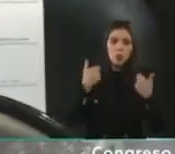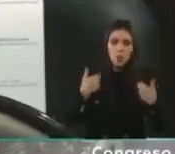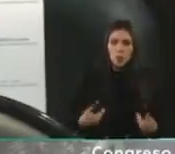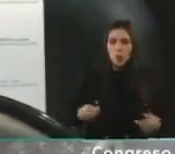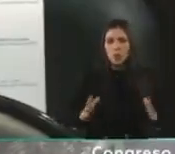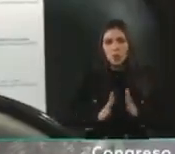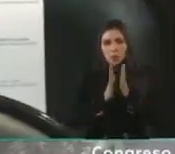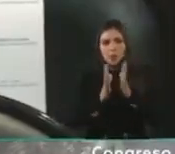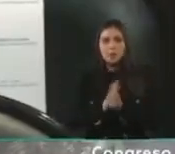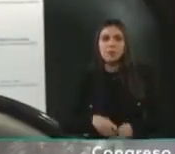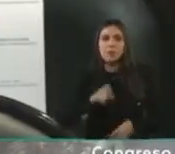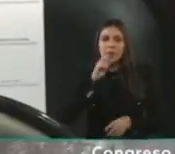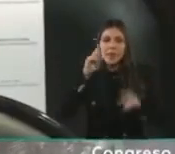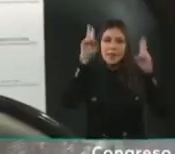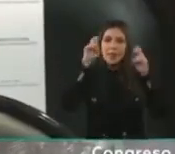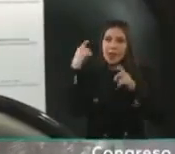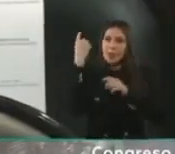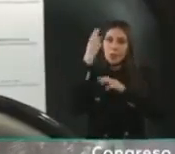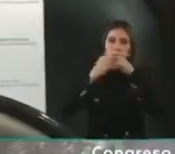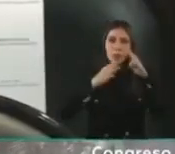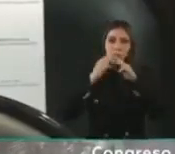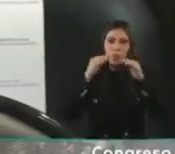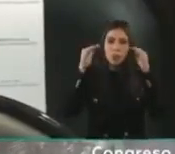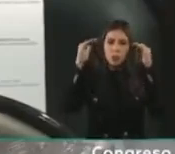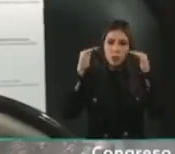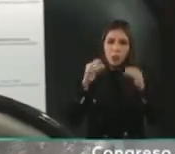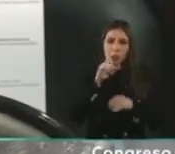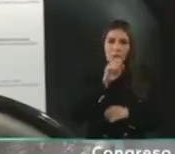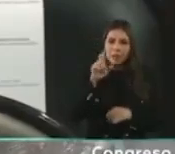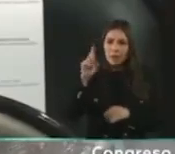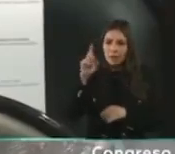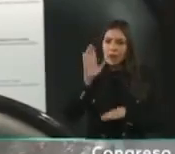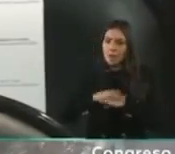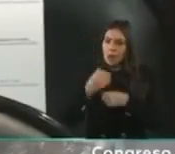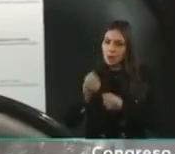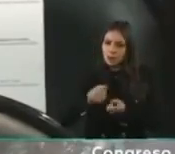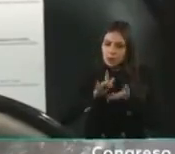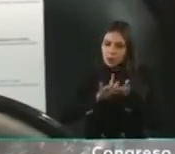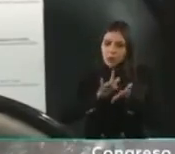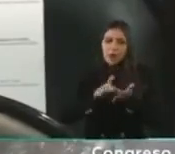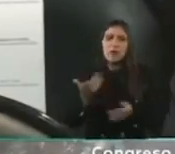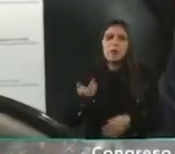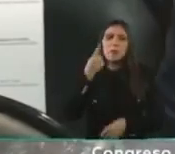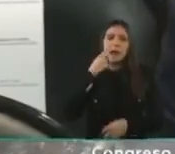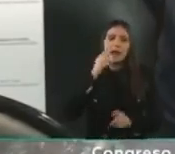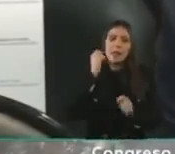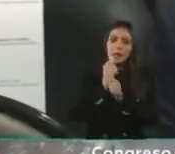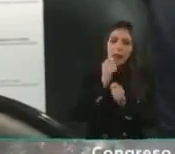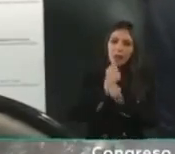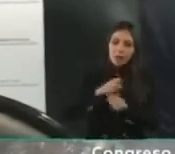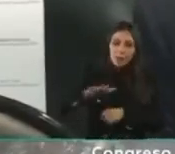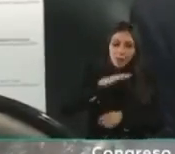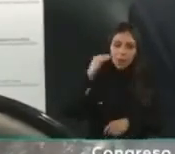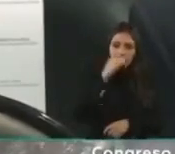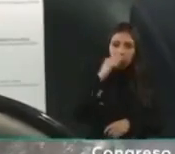Agenda 2030, el cambio climático, el transporte limpio, las energías limpias, las nuevas